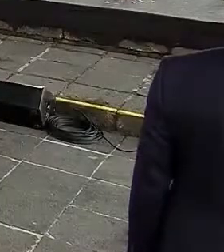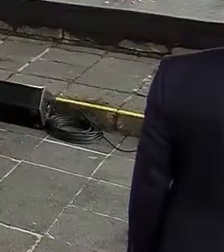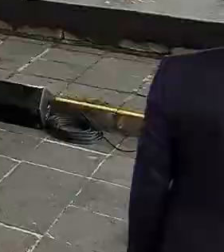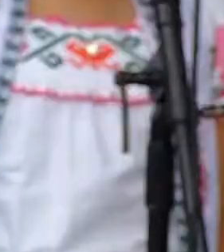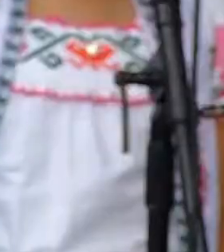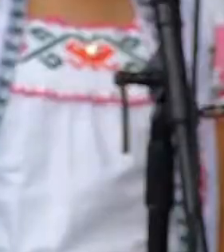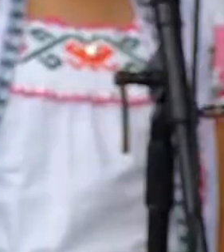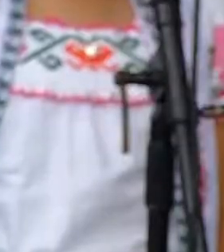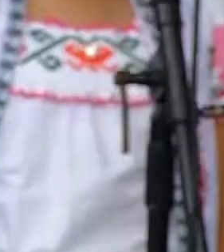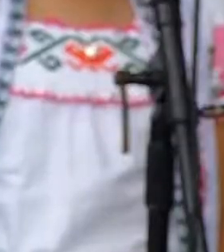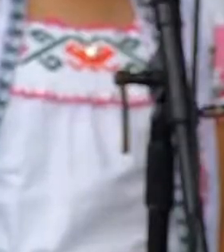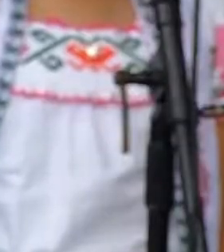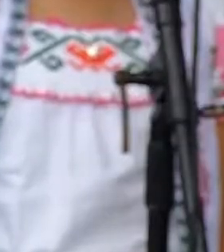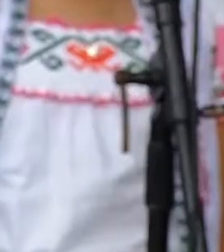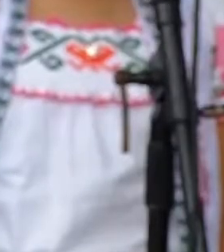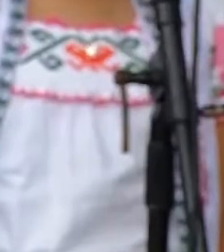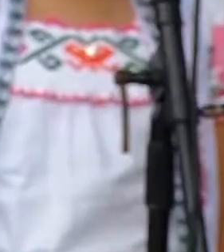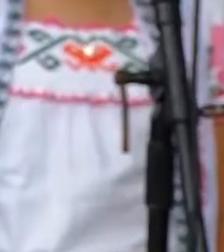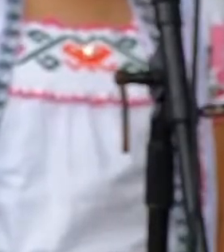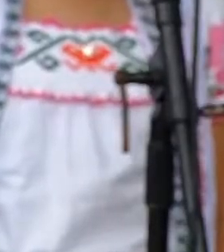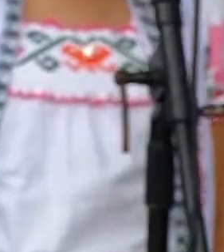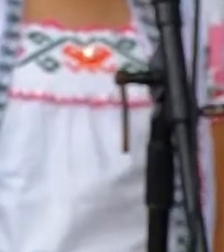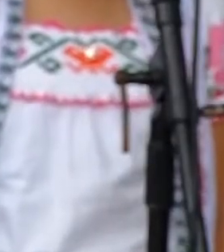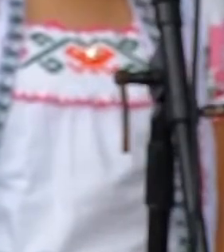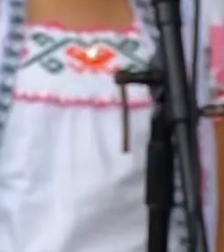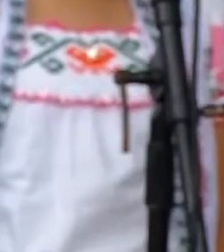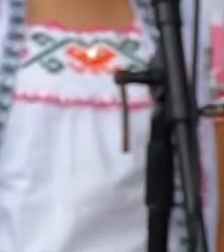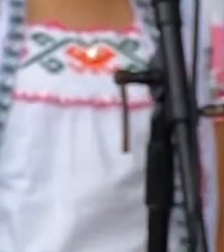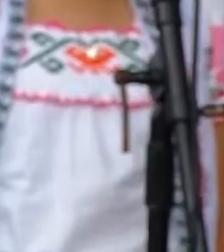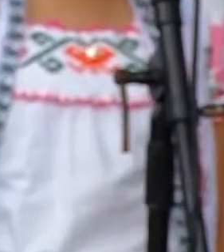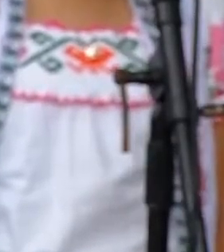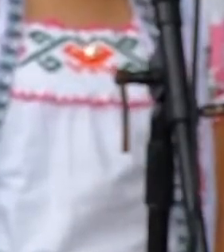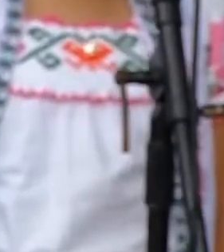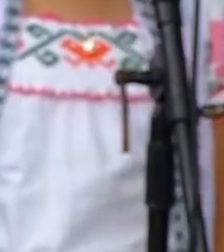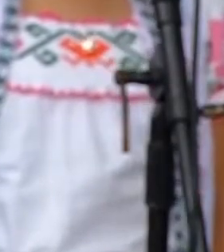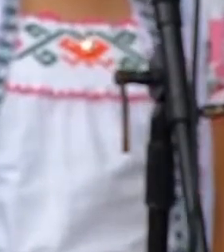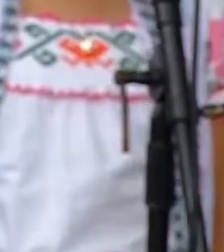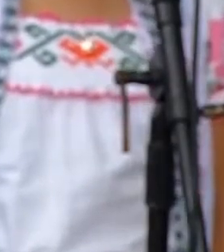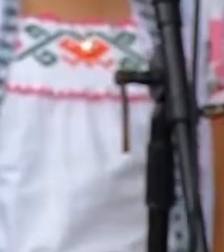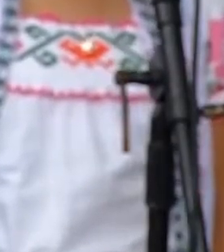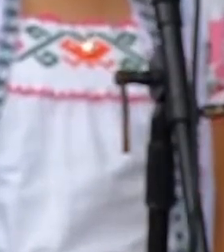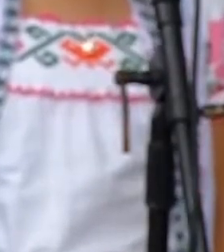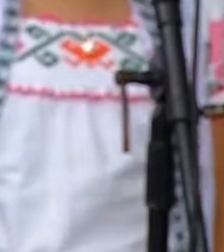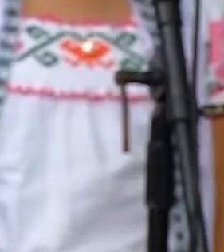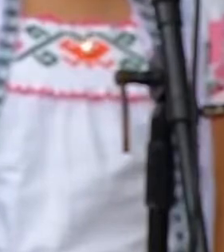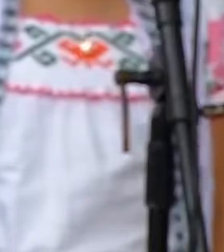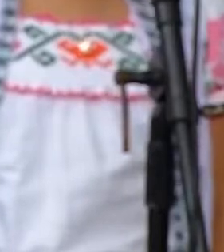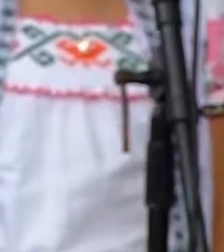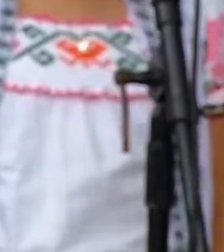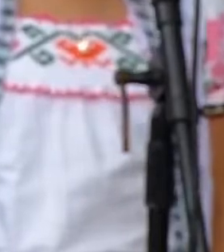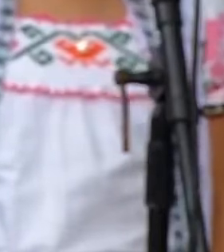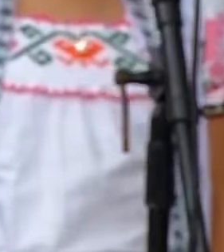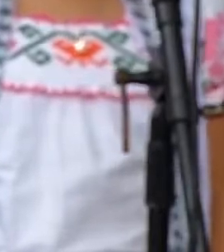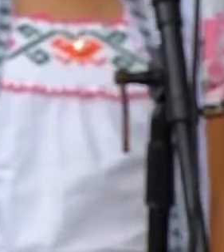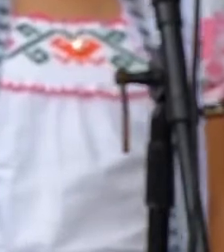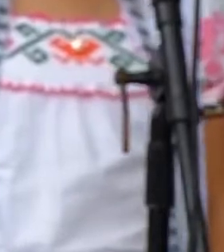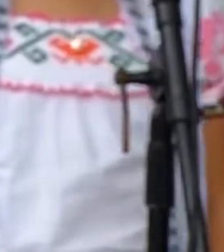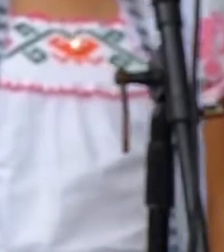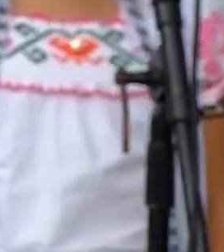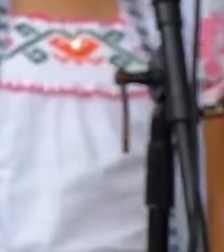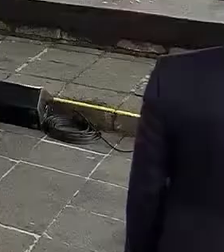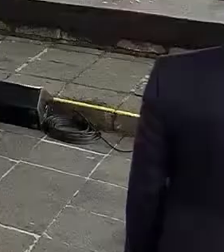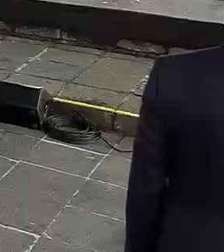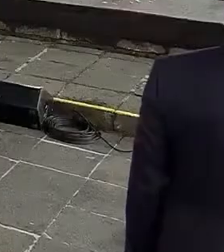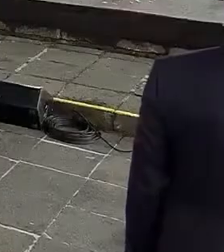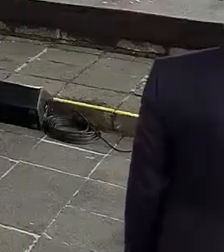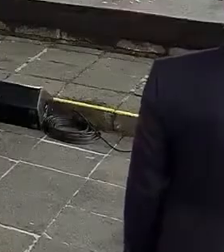Crisenitlaka, Iguicapa monemilis Nochipa, Omocuile Caimán